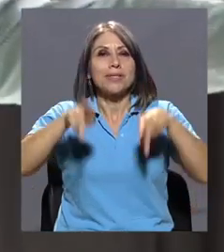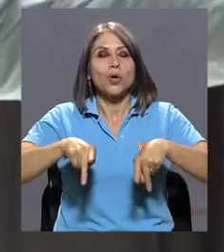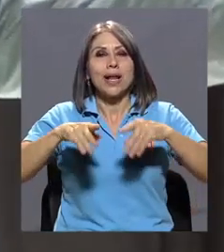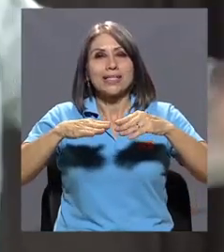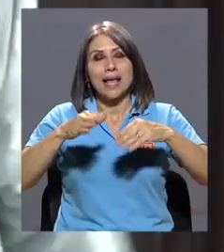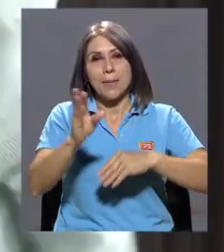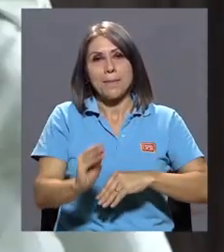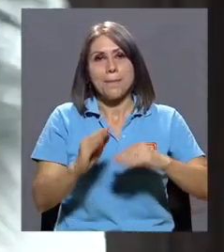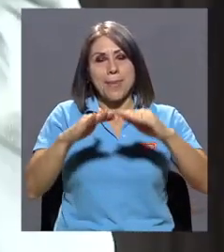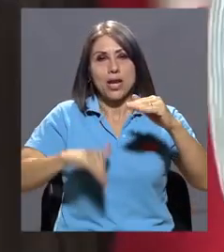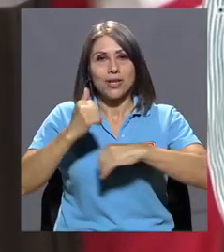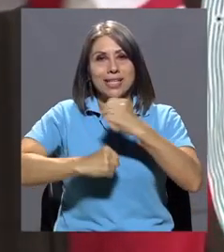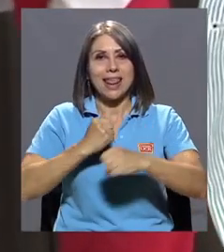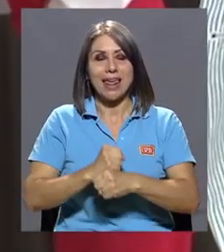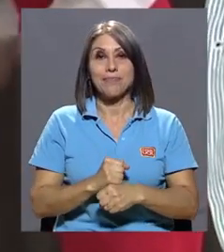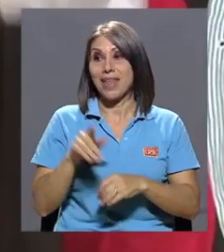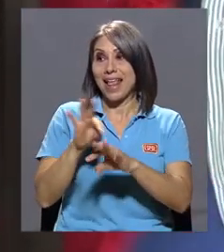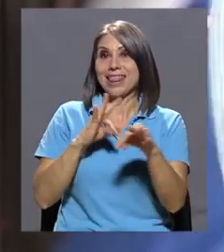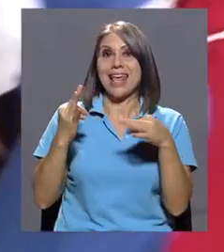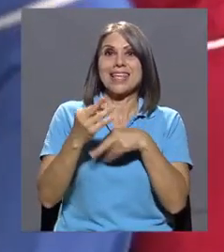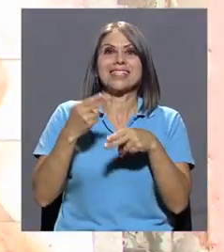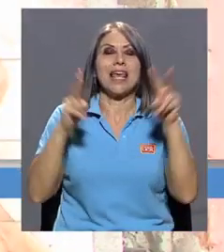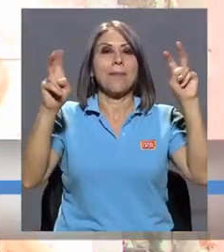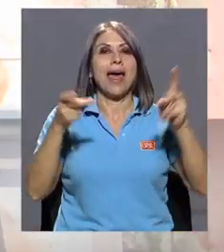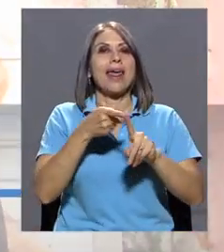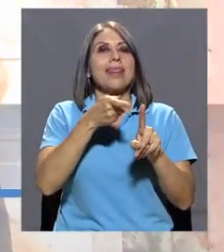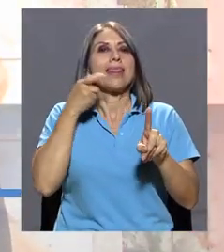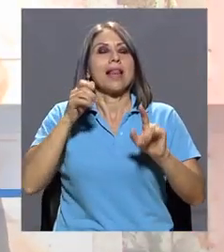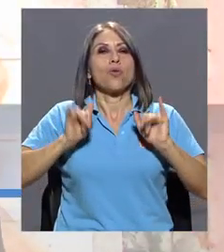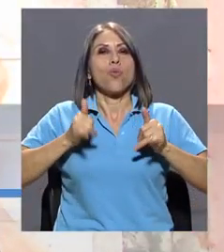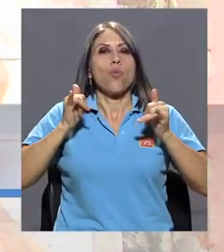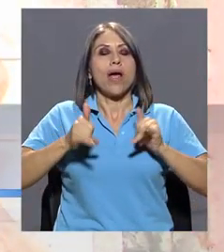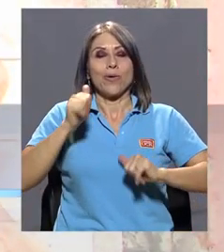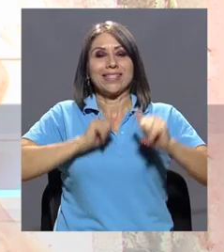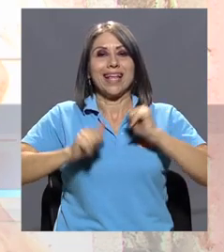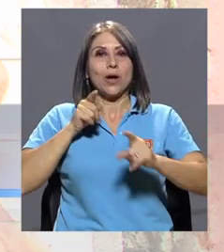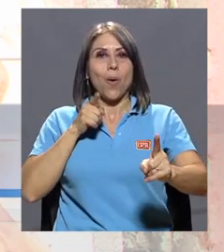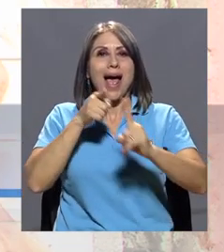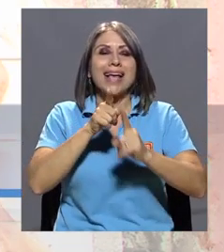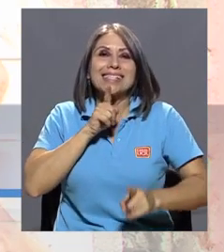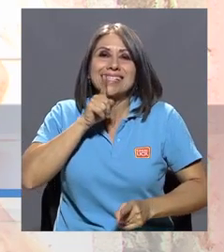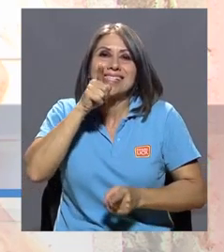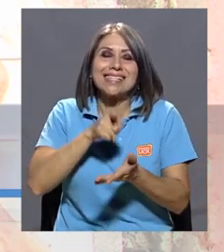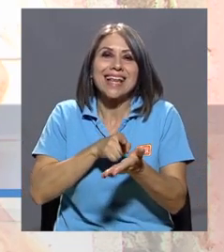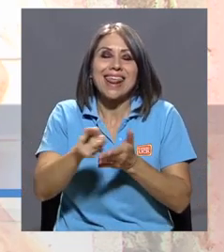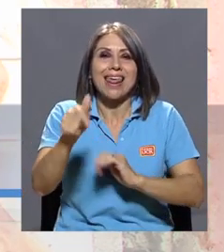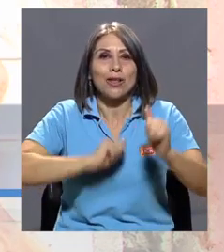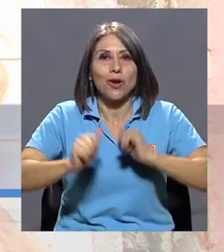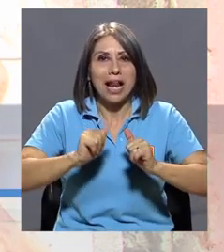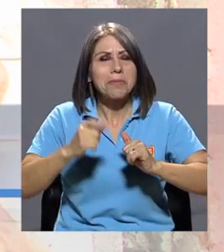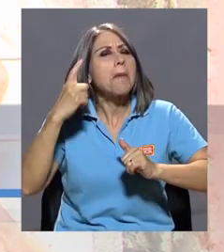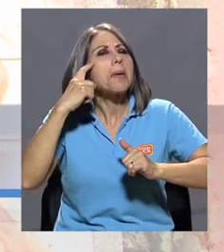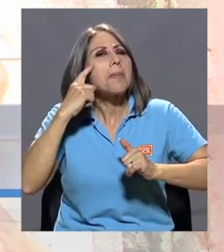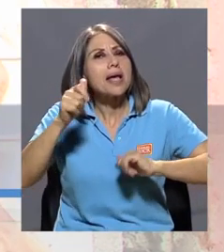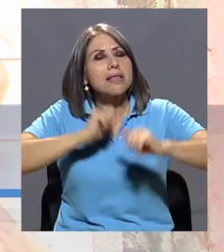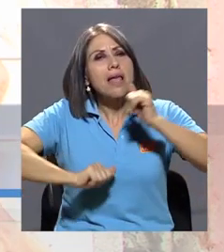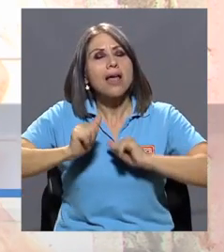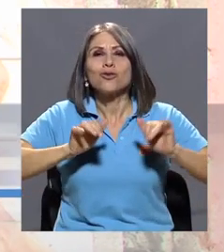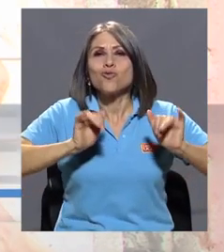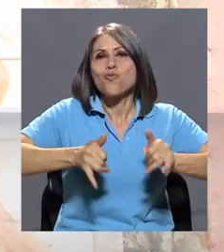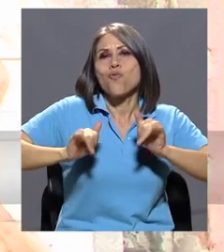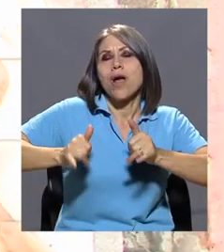de edad. El taller se llama Del juego escénico a la sinceridad actoral. Es partiendo de que el teatro es un juego, es